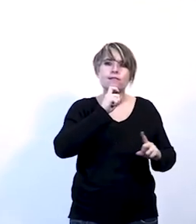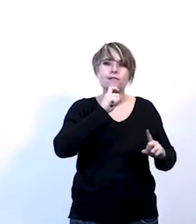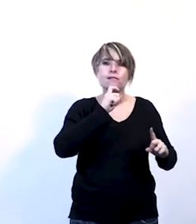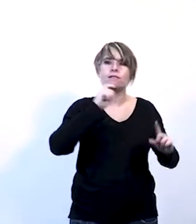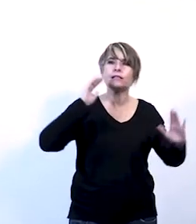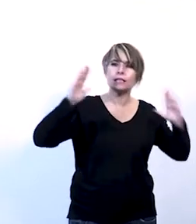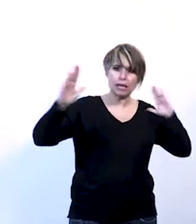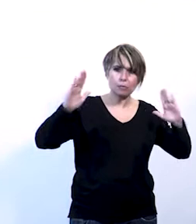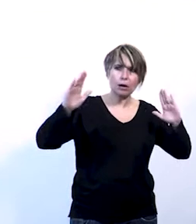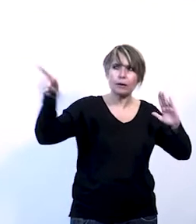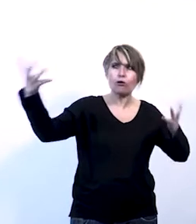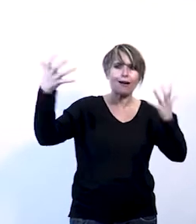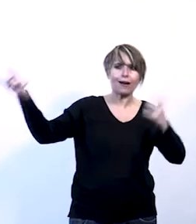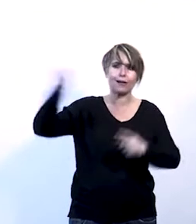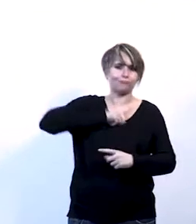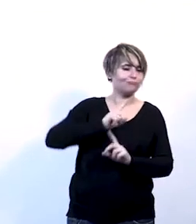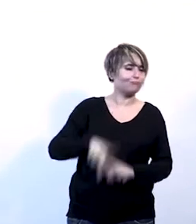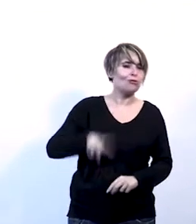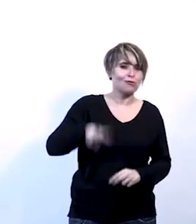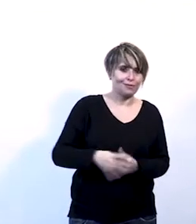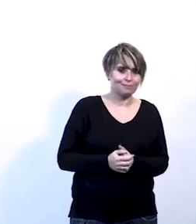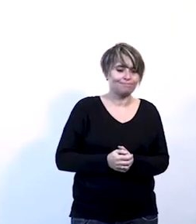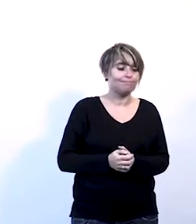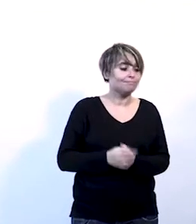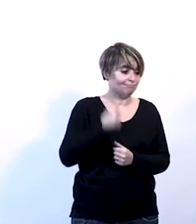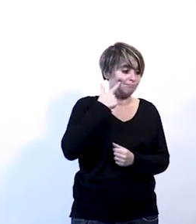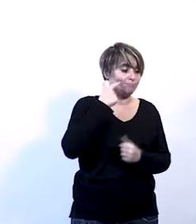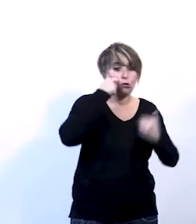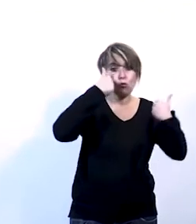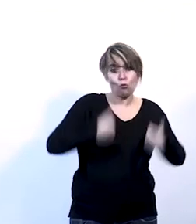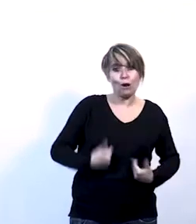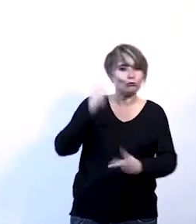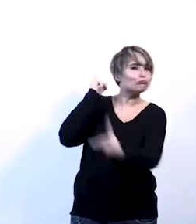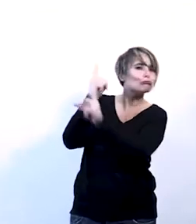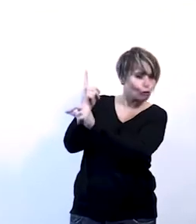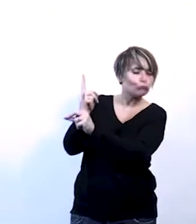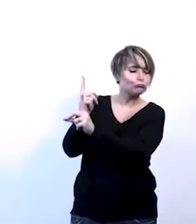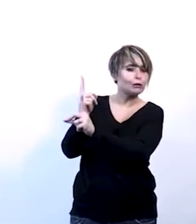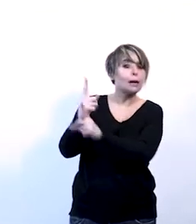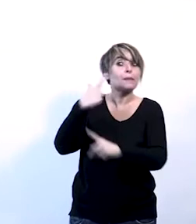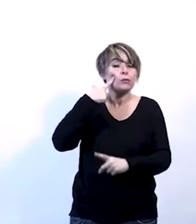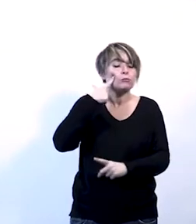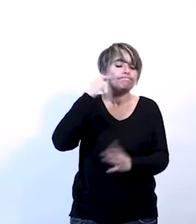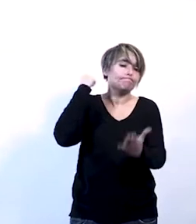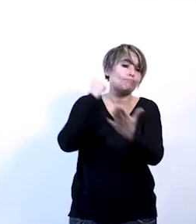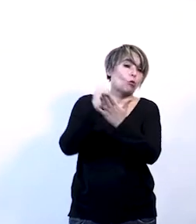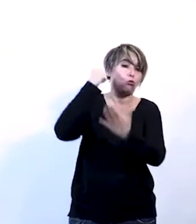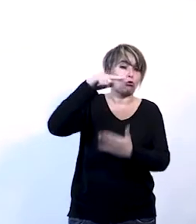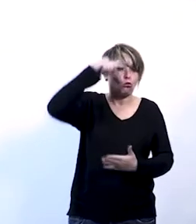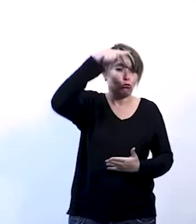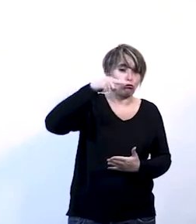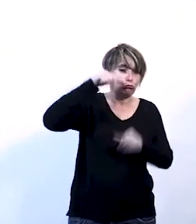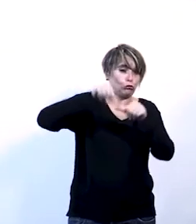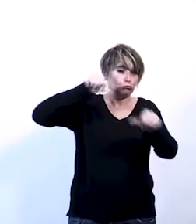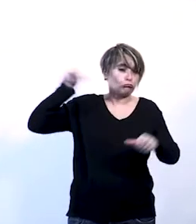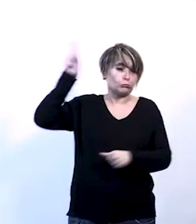ganar. Zoraida, el humano nació para rechazar eso, pero sí que es cierto que culturalmente, ¿no? Y esto se